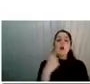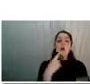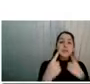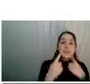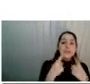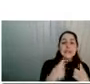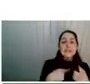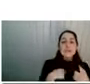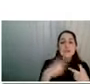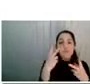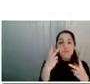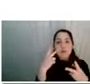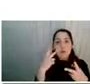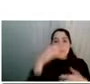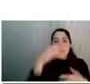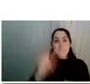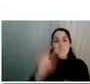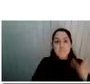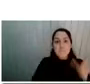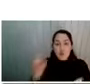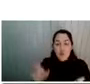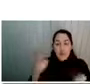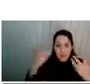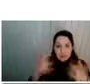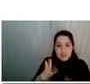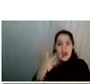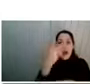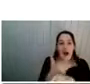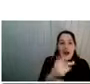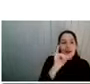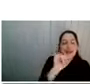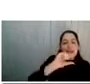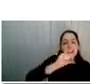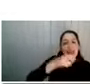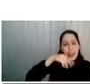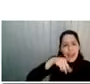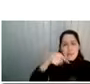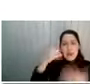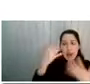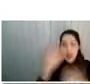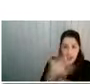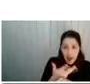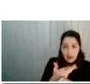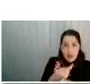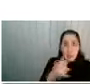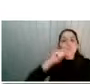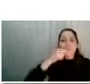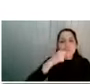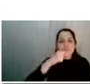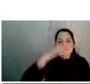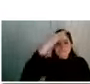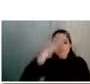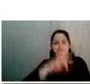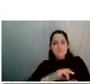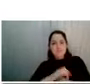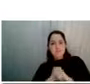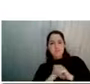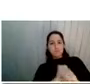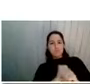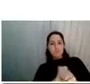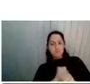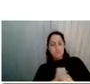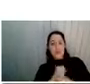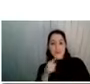también detectan el IgG, que es el anticuerpo de respuesta más tardía. ¿Ya? Entonces,